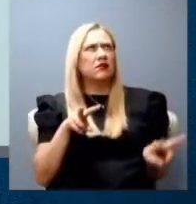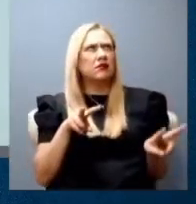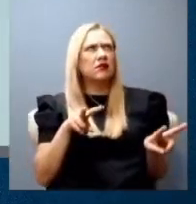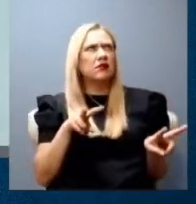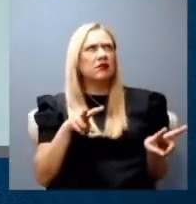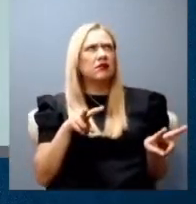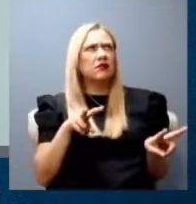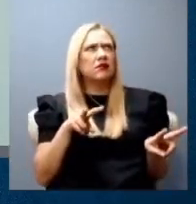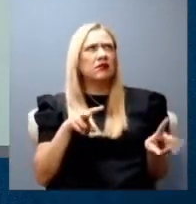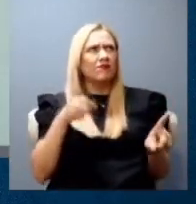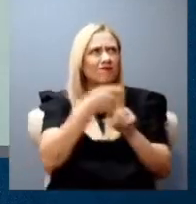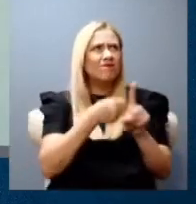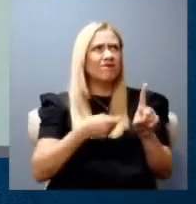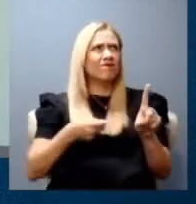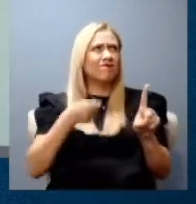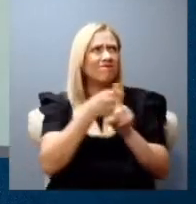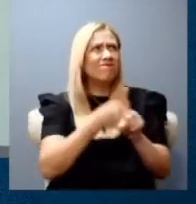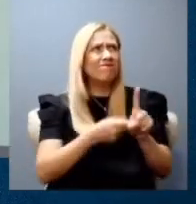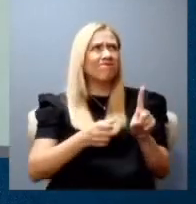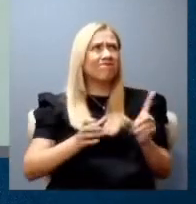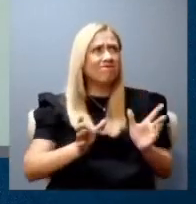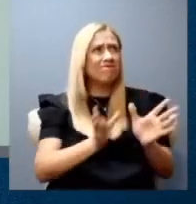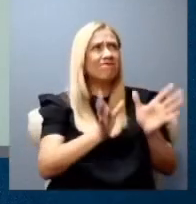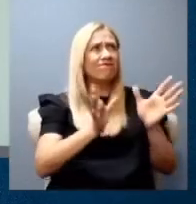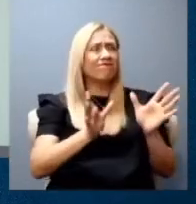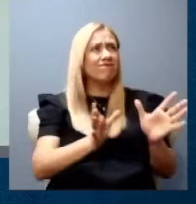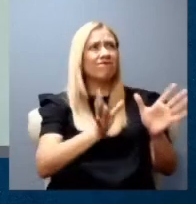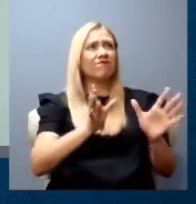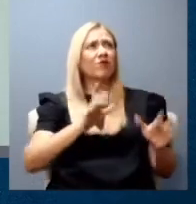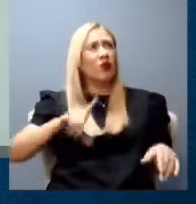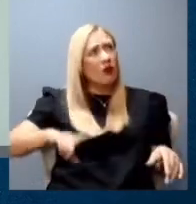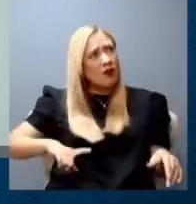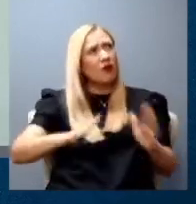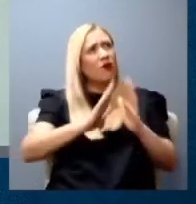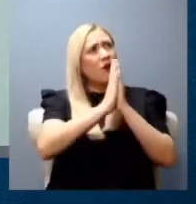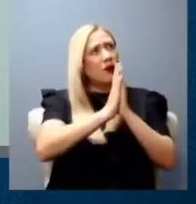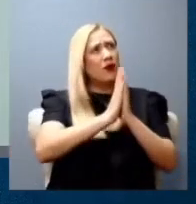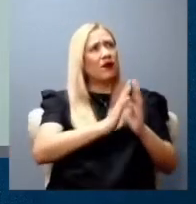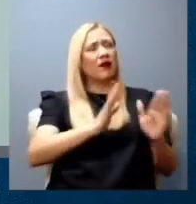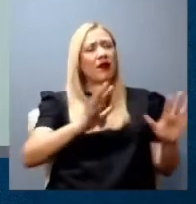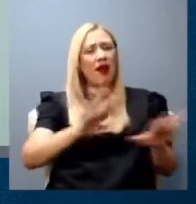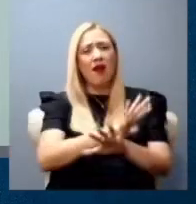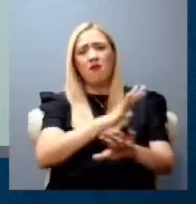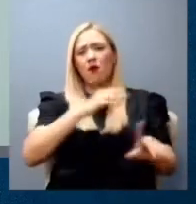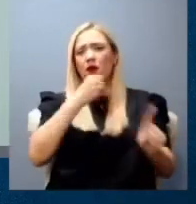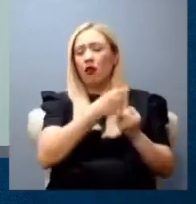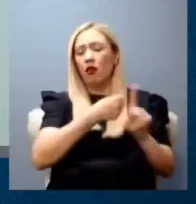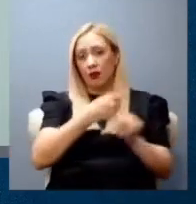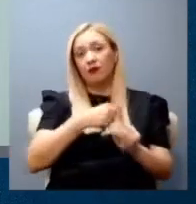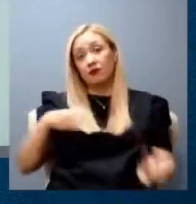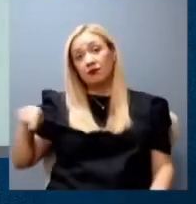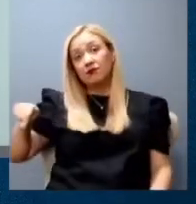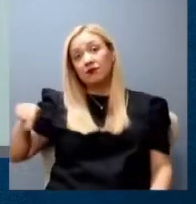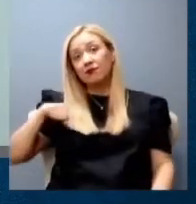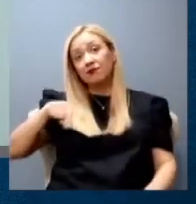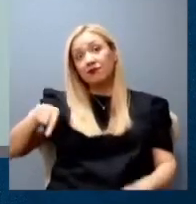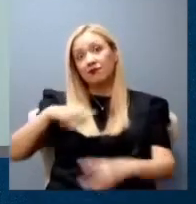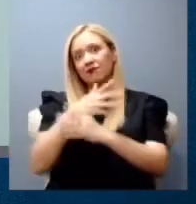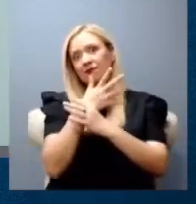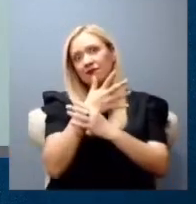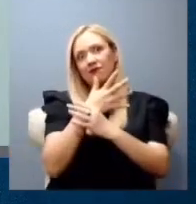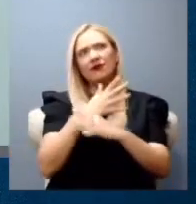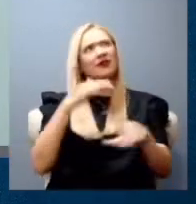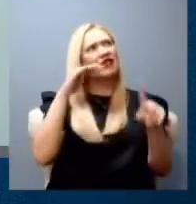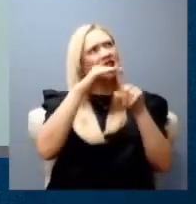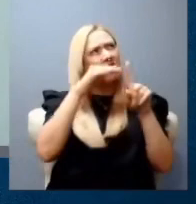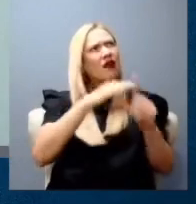quienes impulsan todo tipo de cambio en el Estado, quienes impulsan que existan estas medidas, quienes impulsan que haya